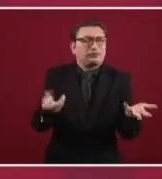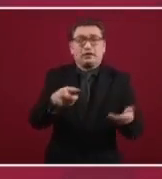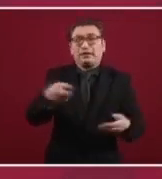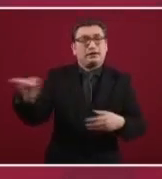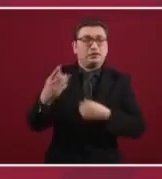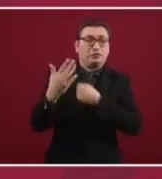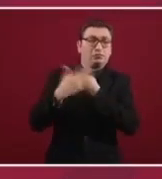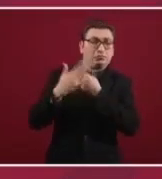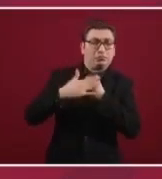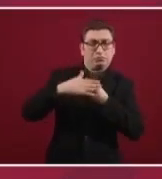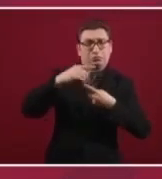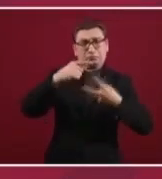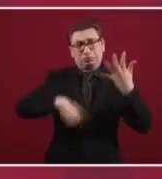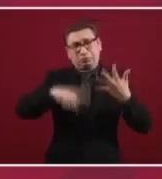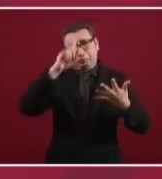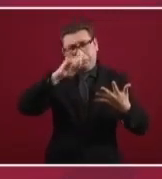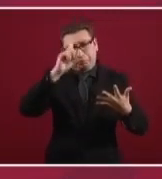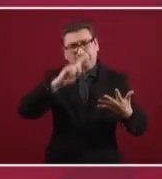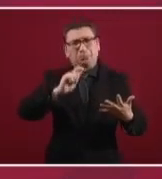recomiendan?